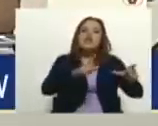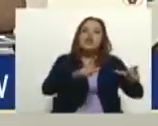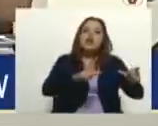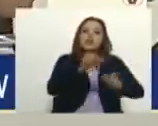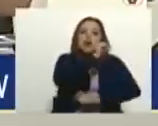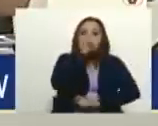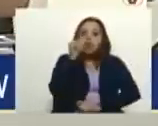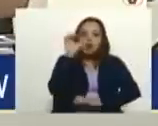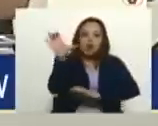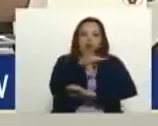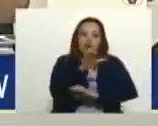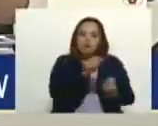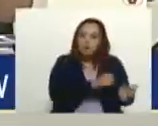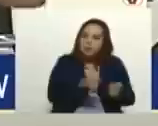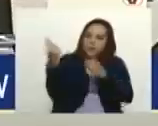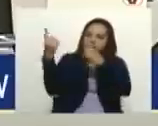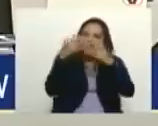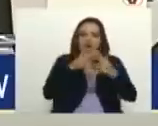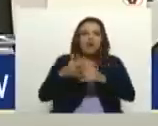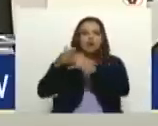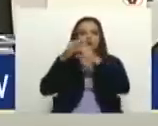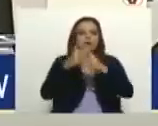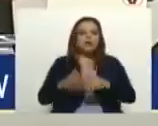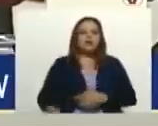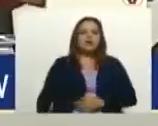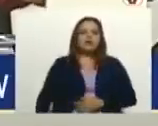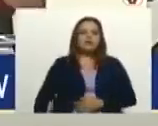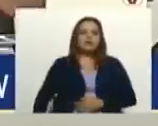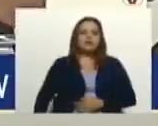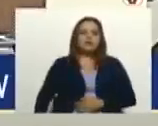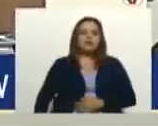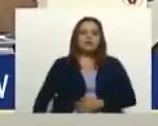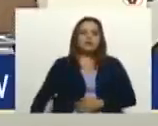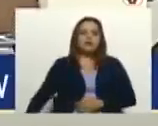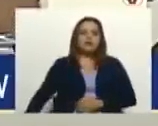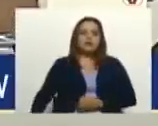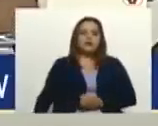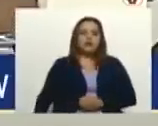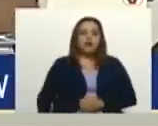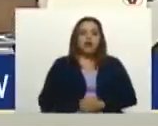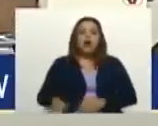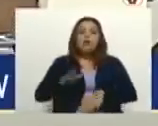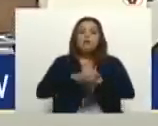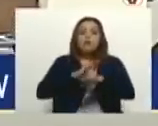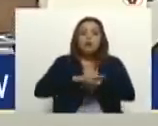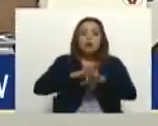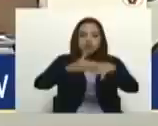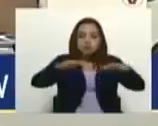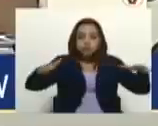para dónde? Para Estados Unidos. Porque en el Pacífico tienen muchos problemas ellos.